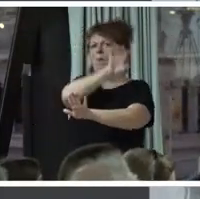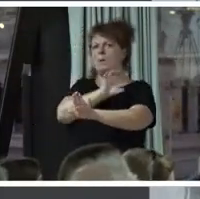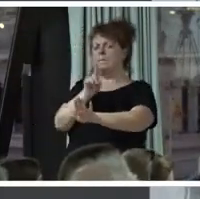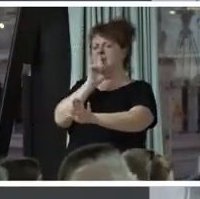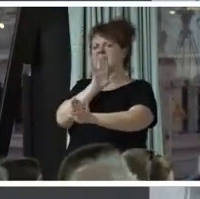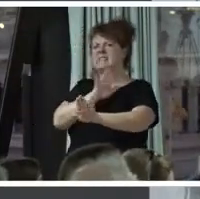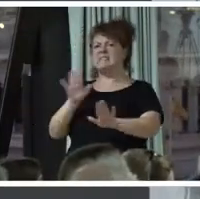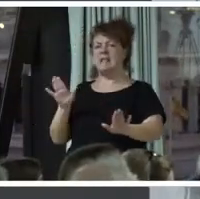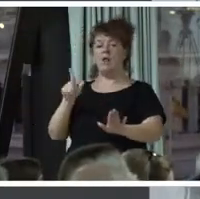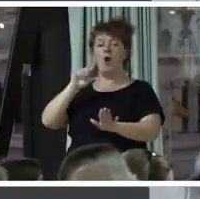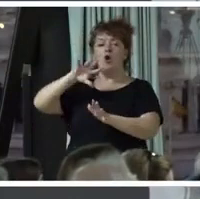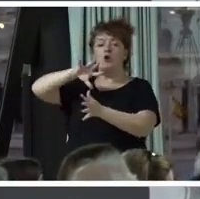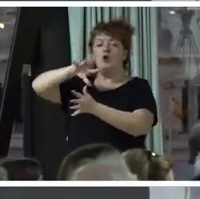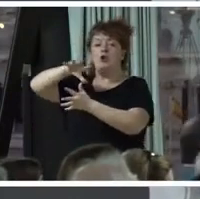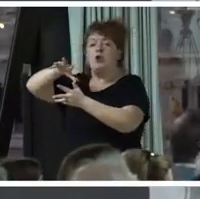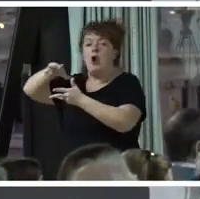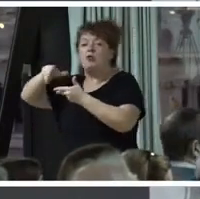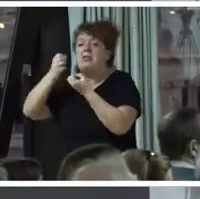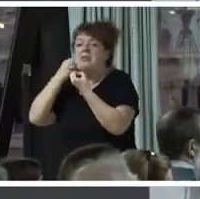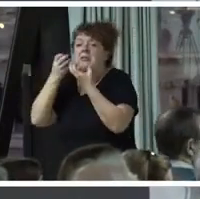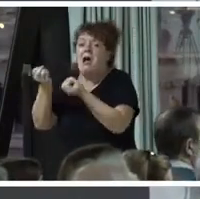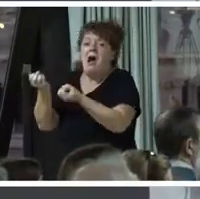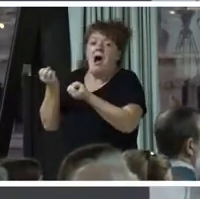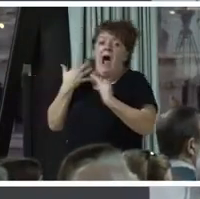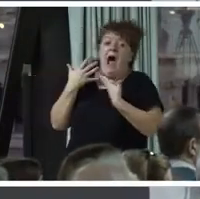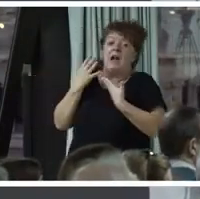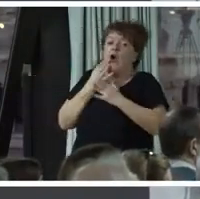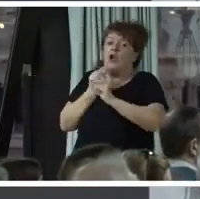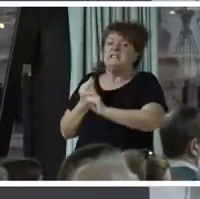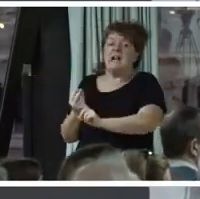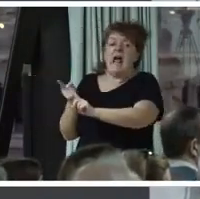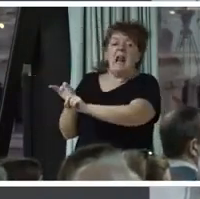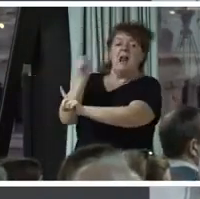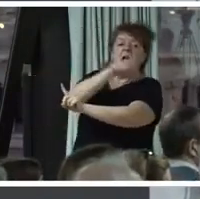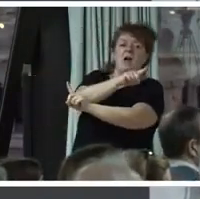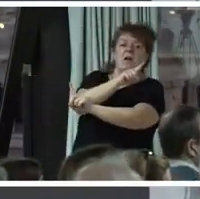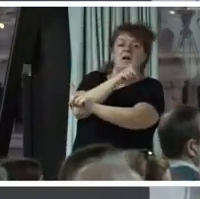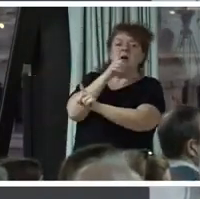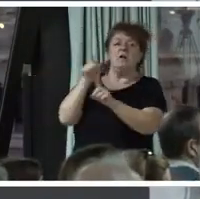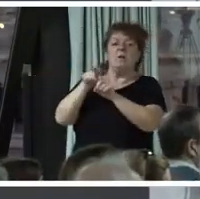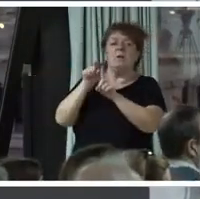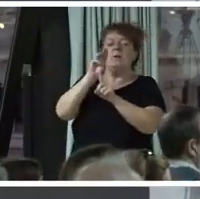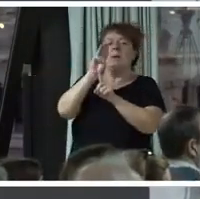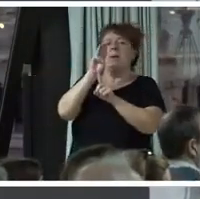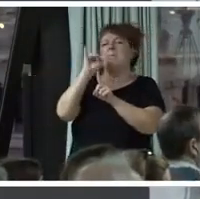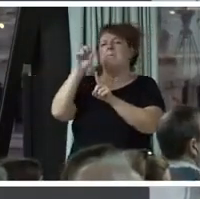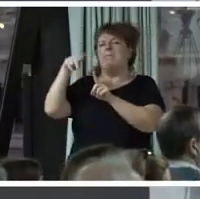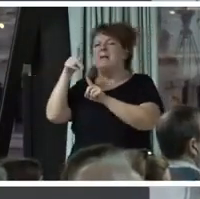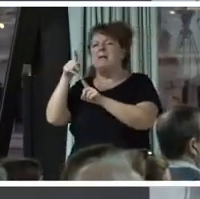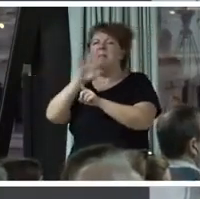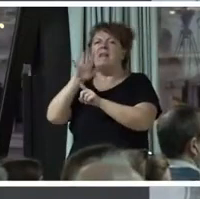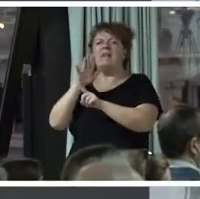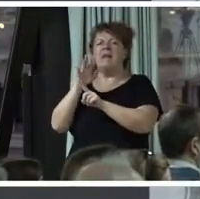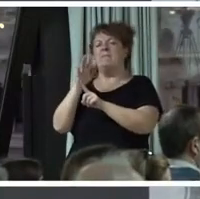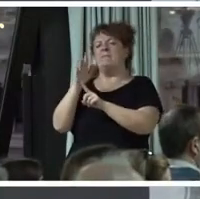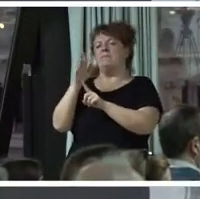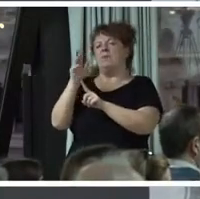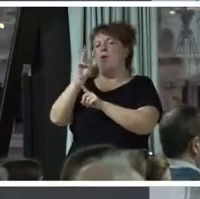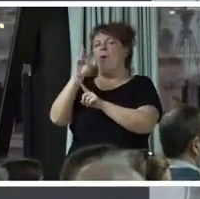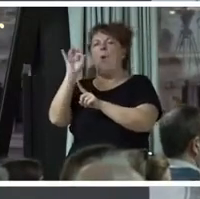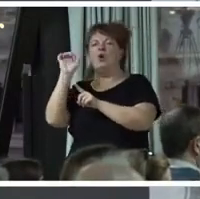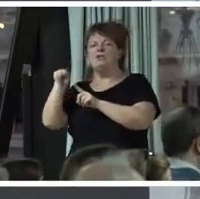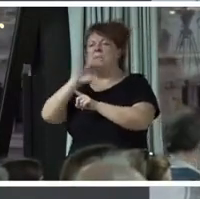absoluta las únicas noticias que trascienden del estado de Israel hacia fuera son pin washing utilizar el feminismo y a la